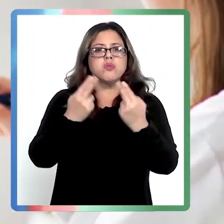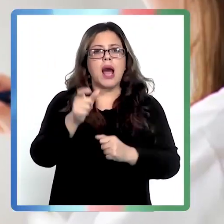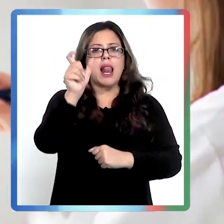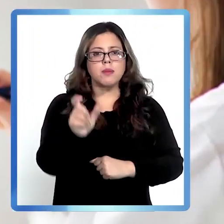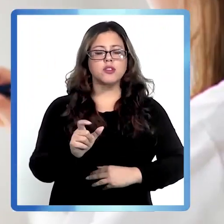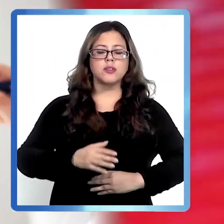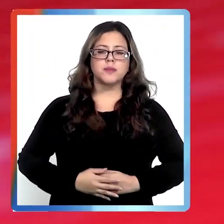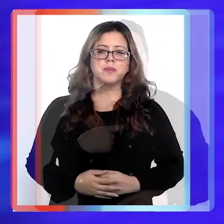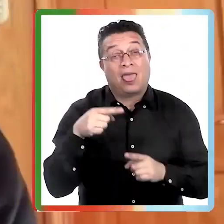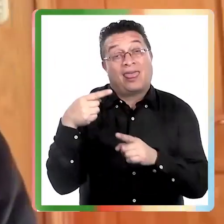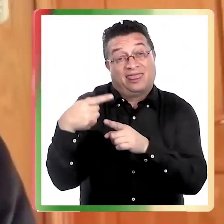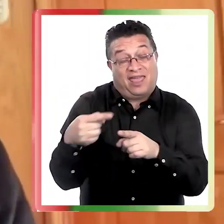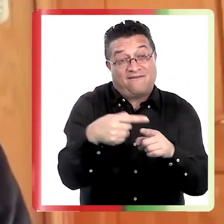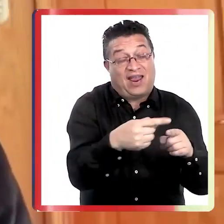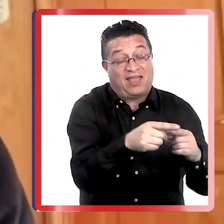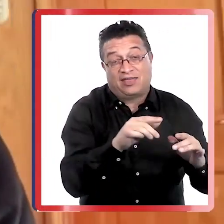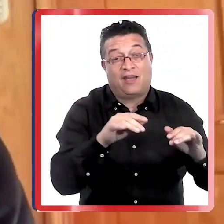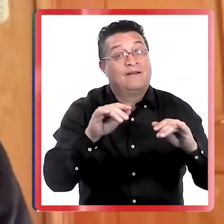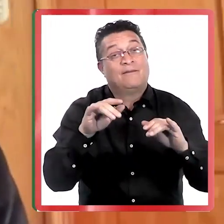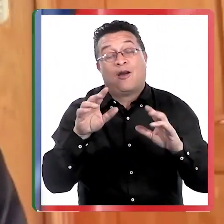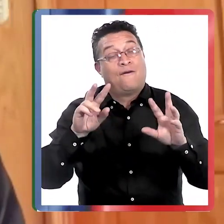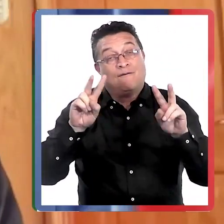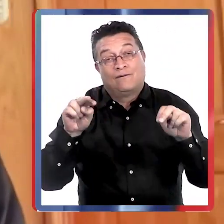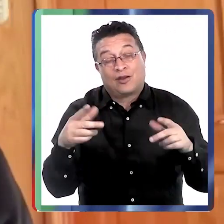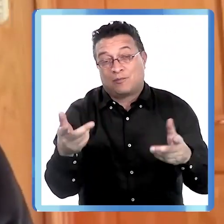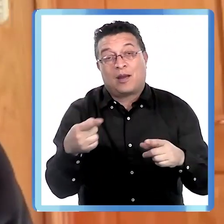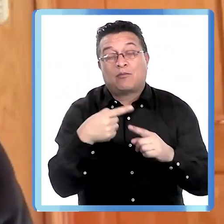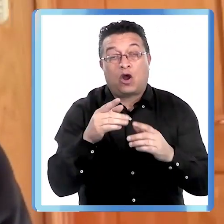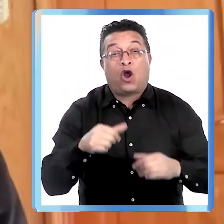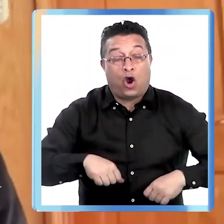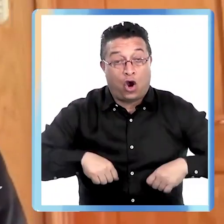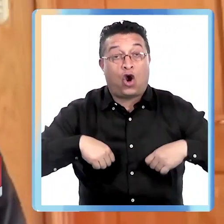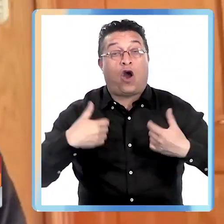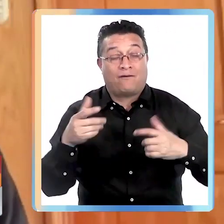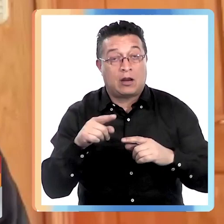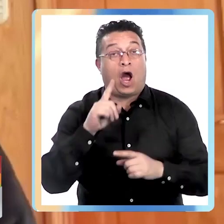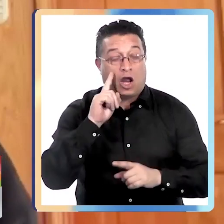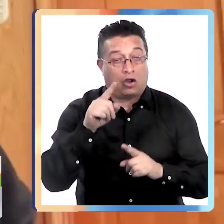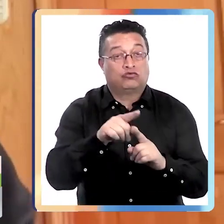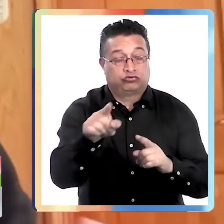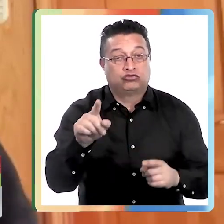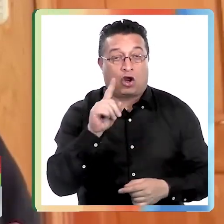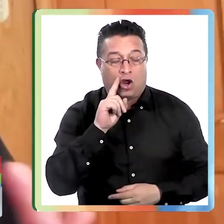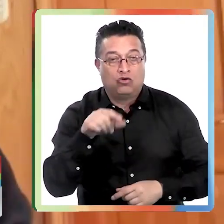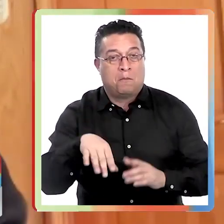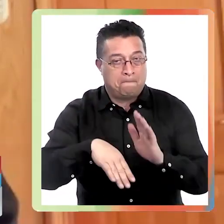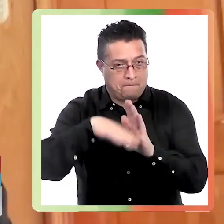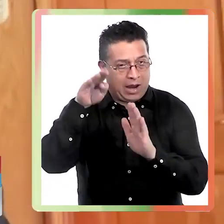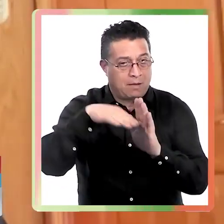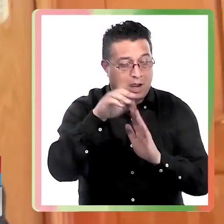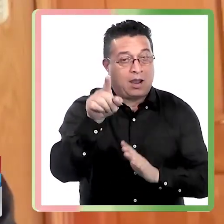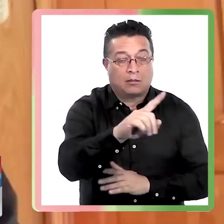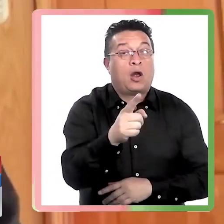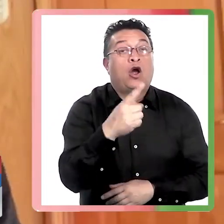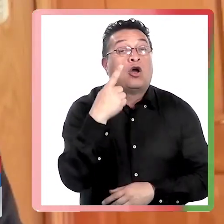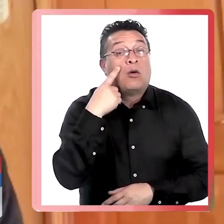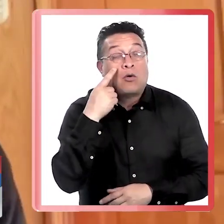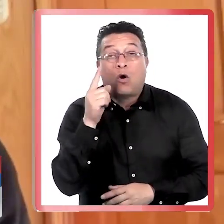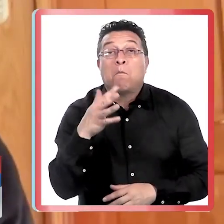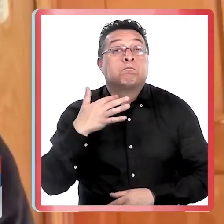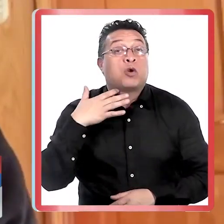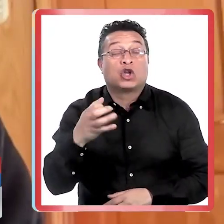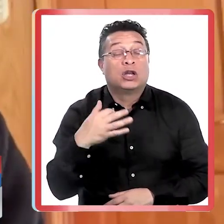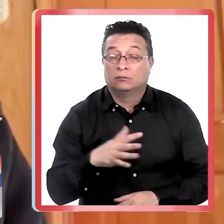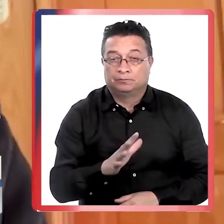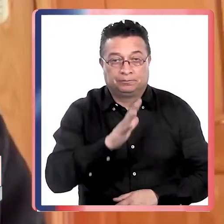recuperar al paciente. Hay distintos tipos de escoliosis. Existe la escoliosis idiopática del adolescente, que es la más conocida, y de esa, la